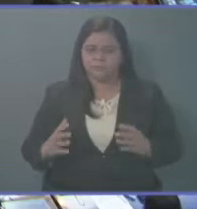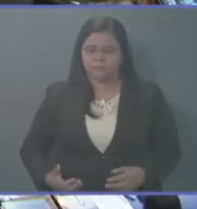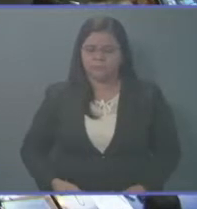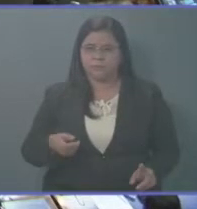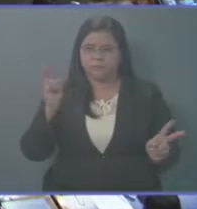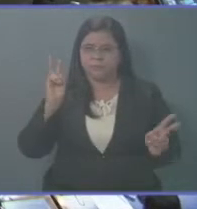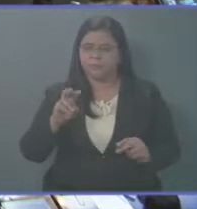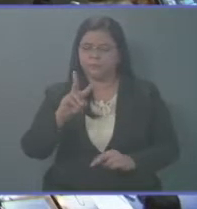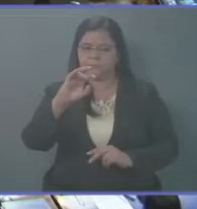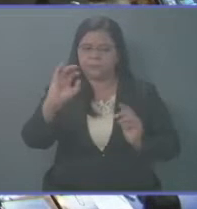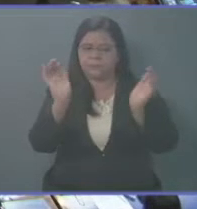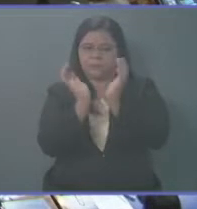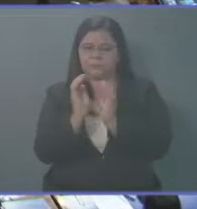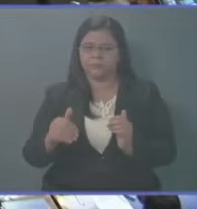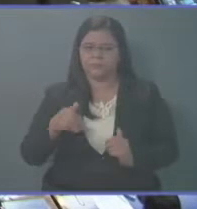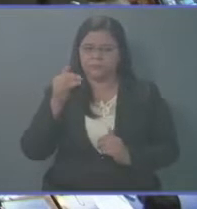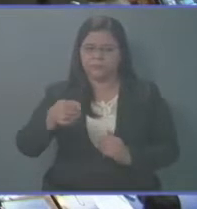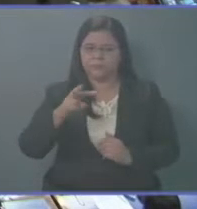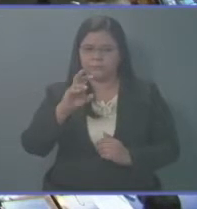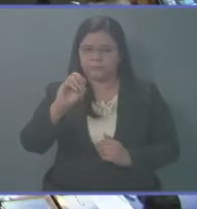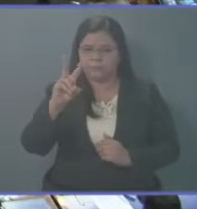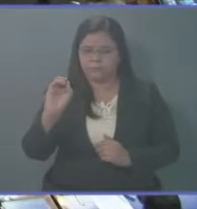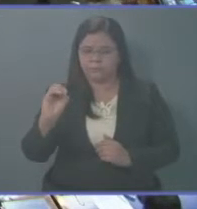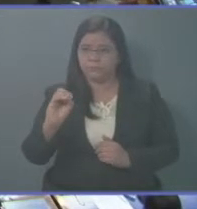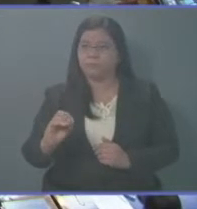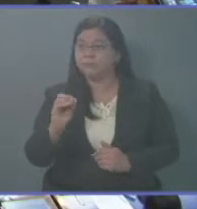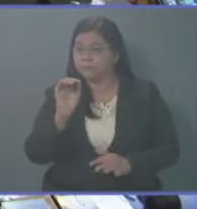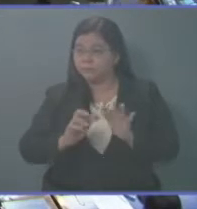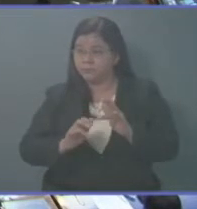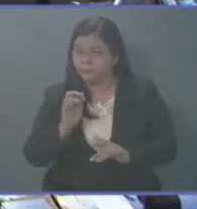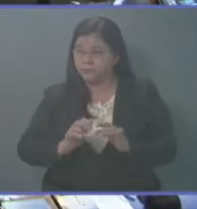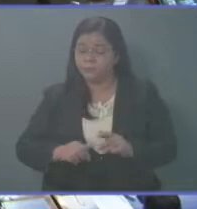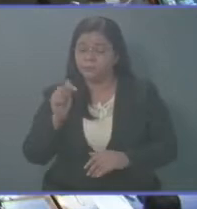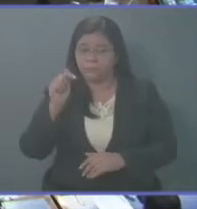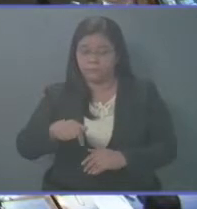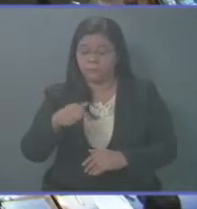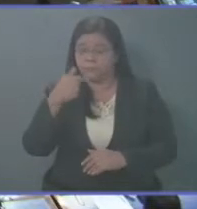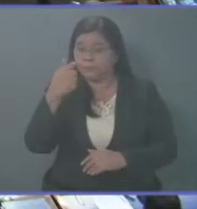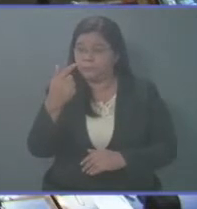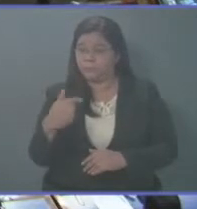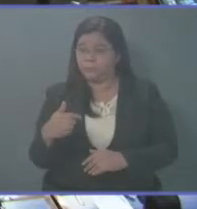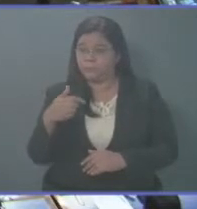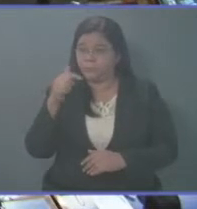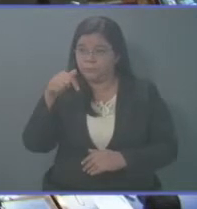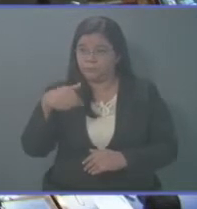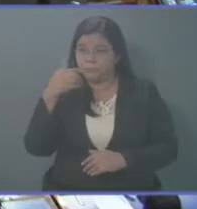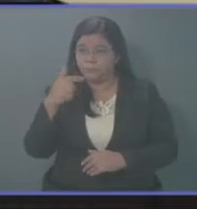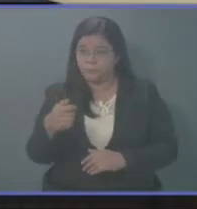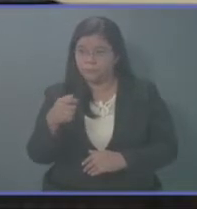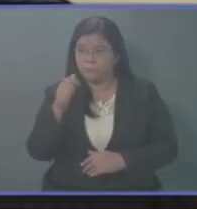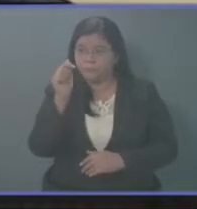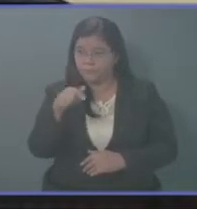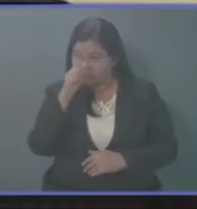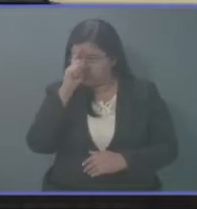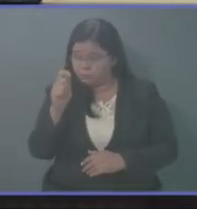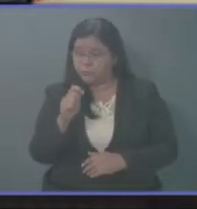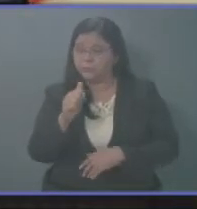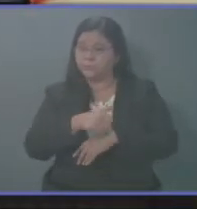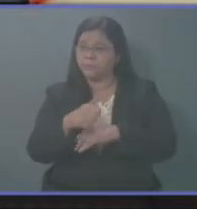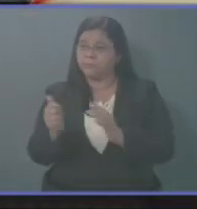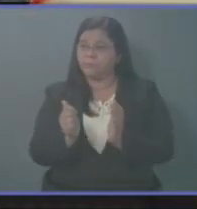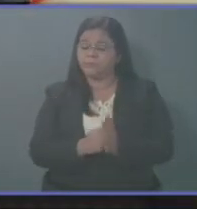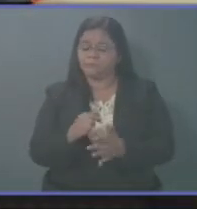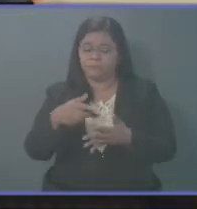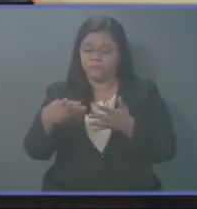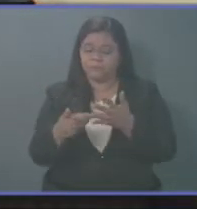Salvador, 20 de mayo de 2020. Señores secretarios, el 8 de mayo del presente año recibí de parte de esa honorable Asamblea Legislativa el